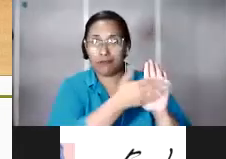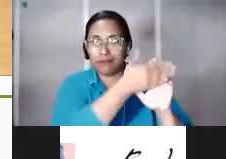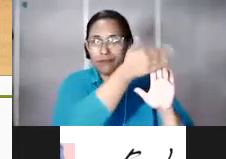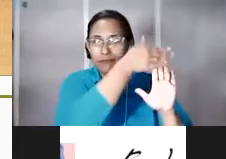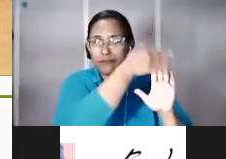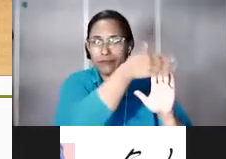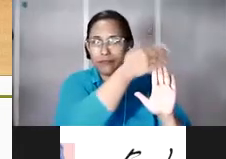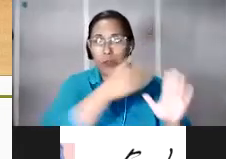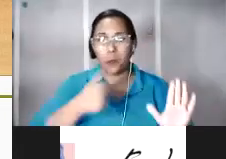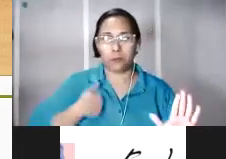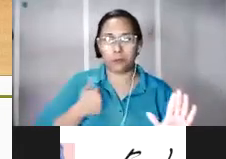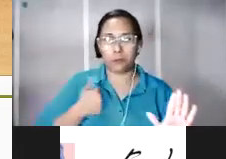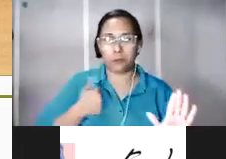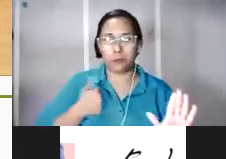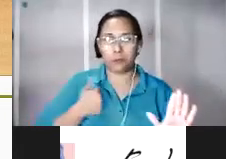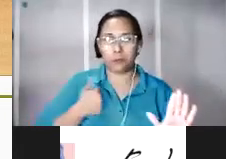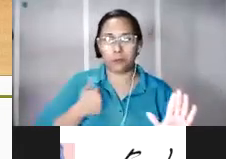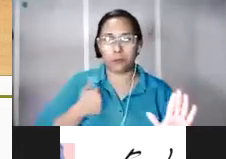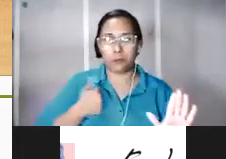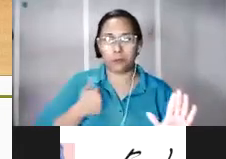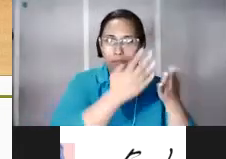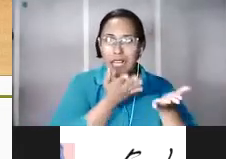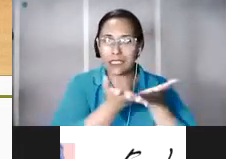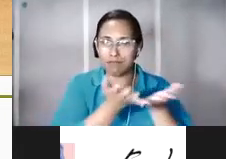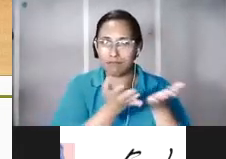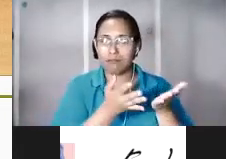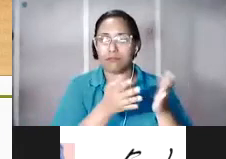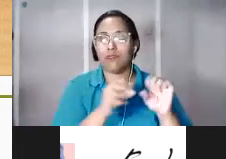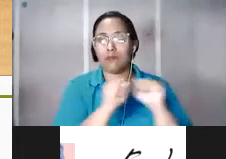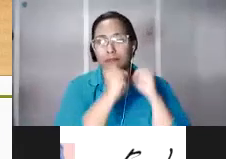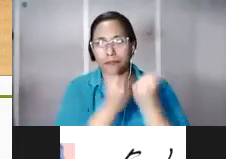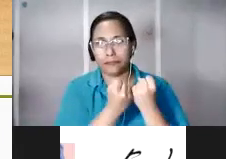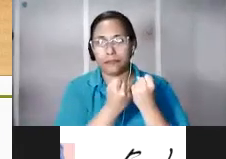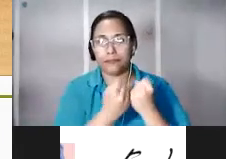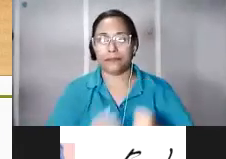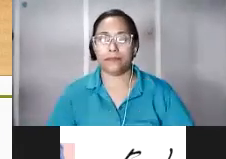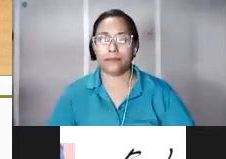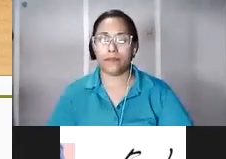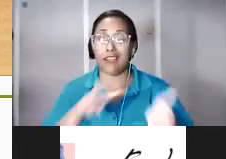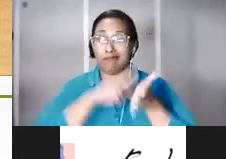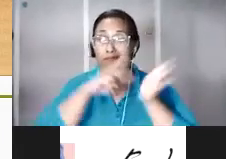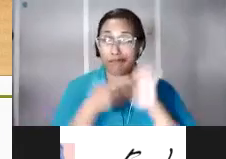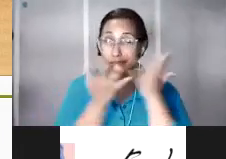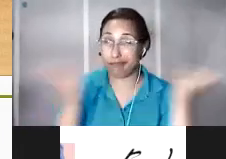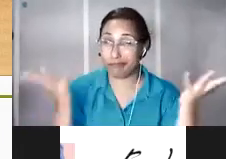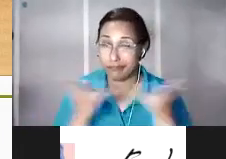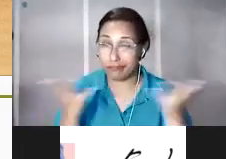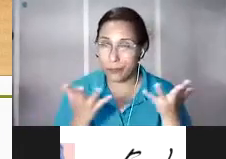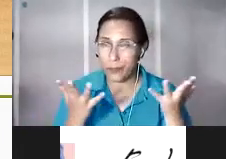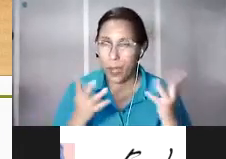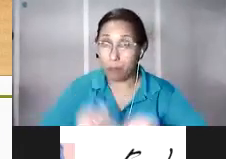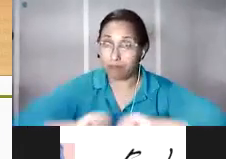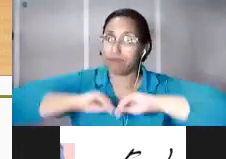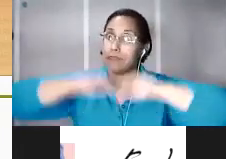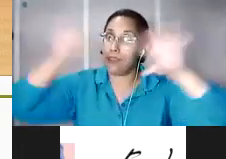su propia agenda de servicio social. Es decir, aquí debo hacer